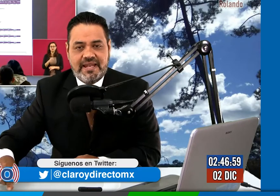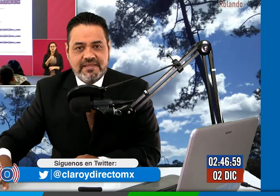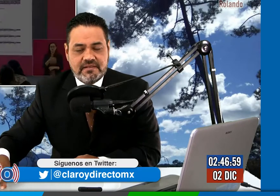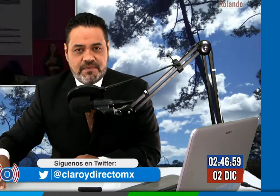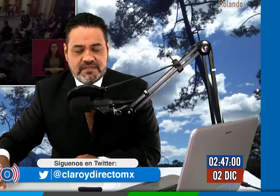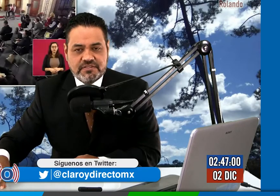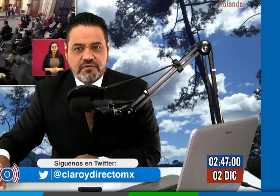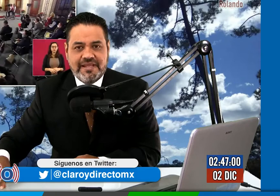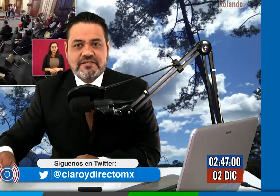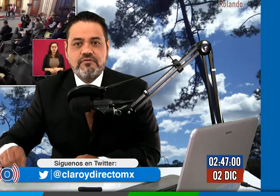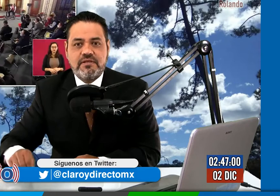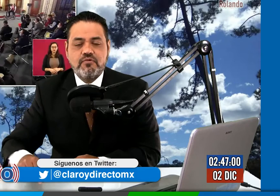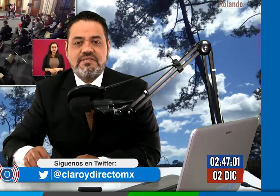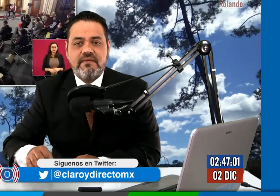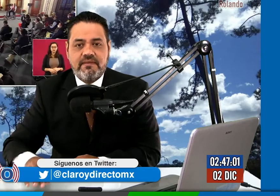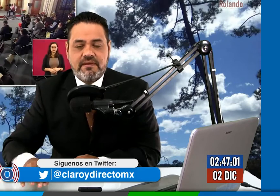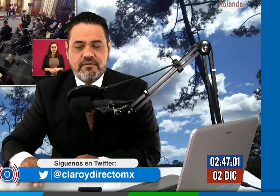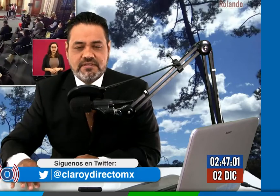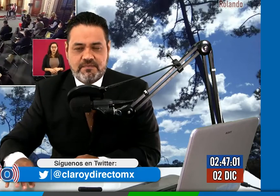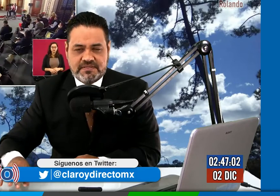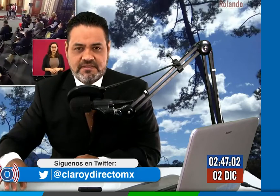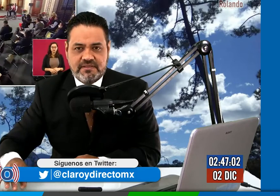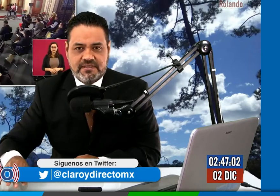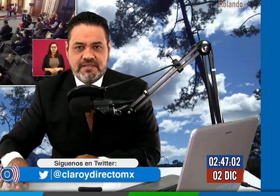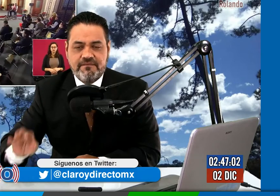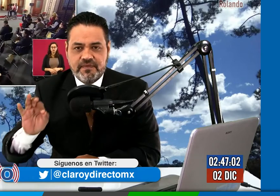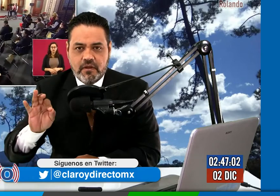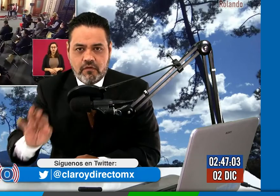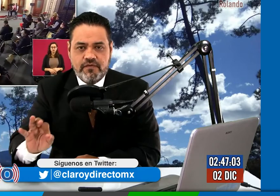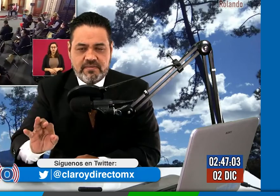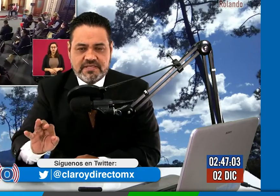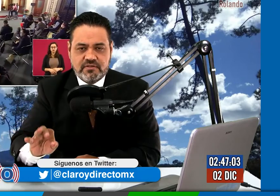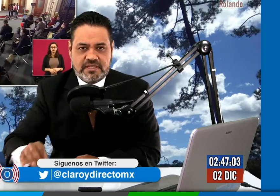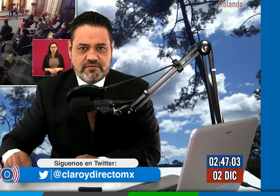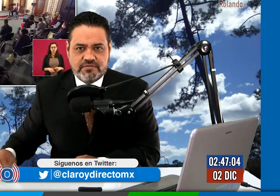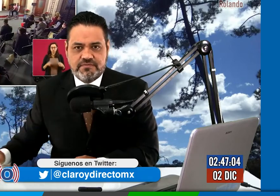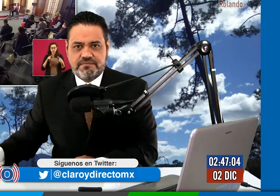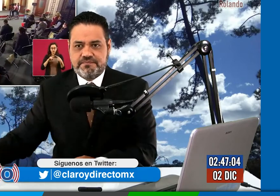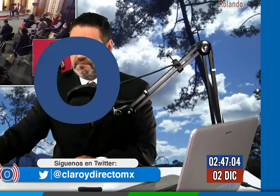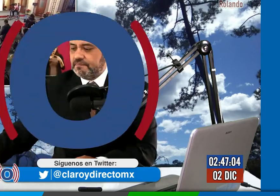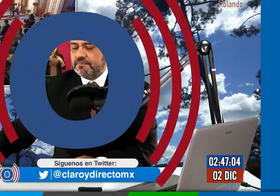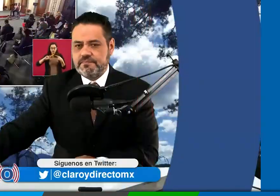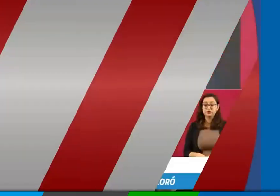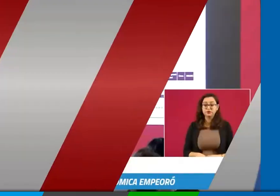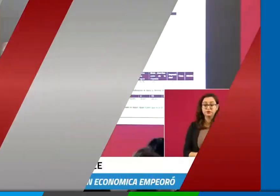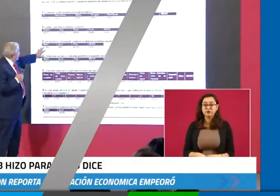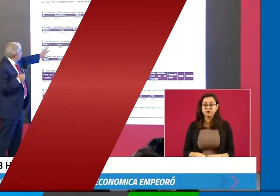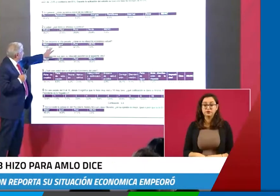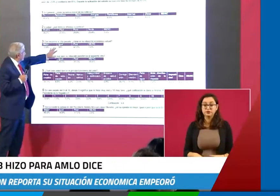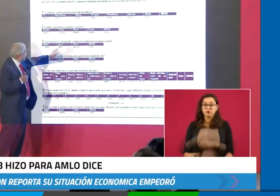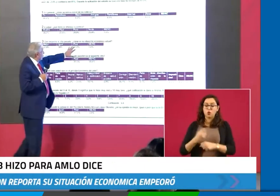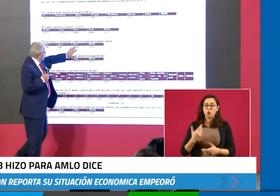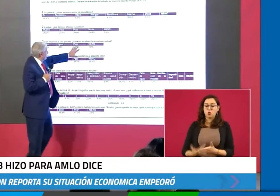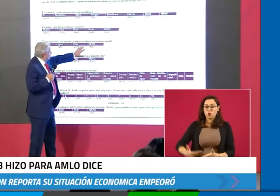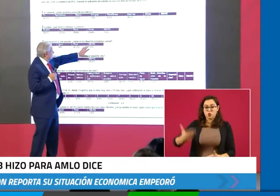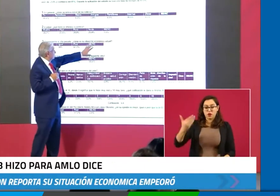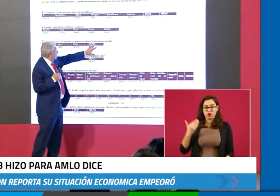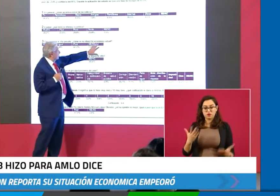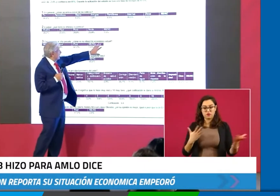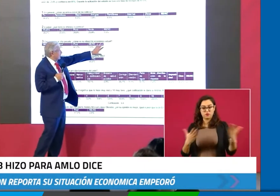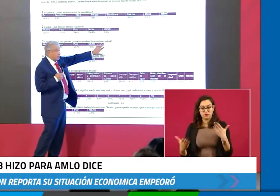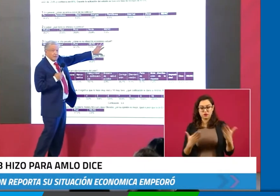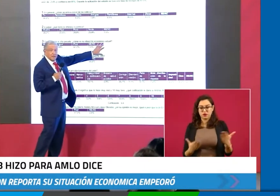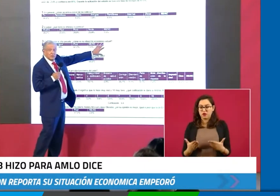duda a la interpretación escuchemos de viva voz al presidente confirmar estos datos respecto al año pasado como en su